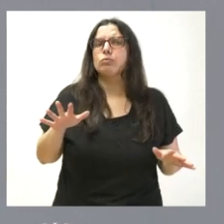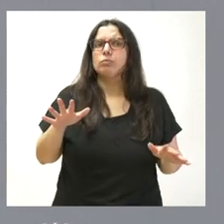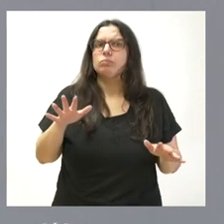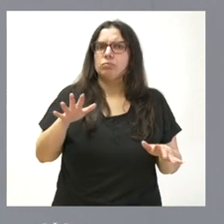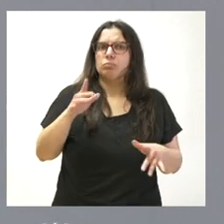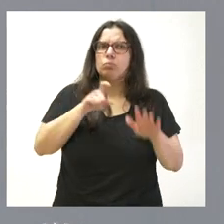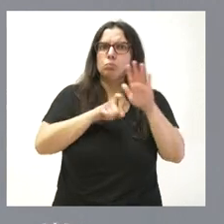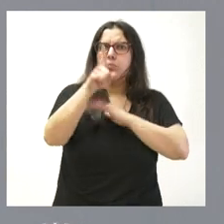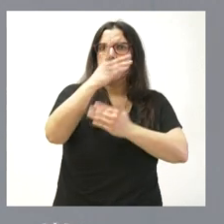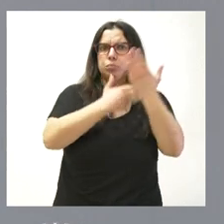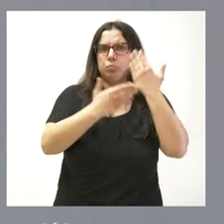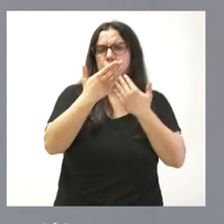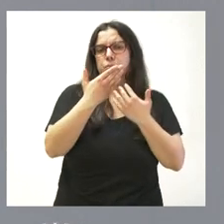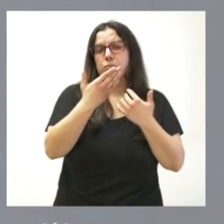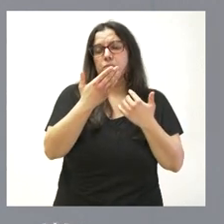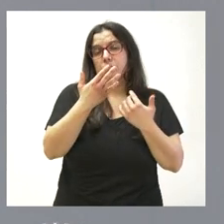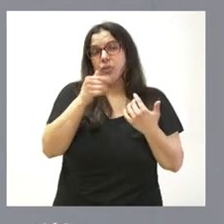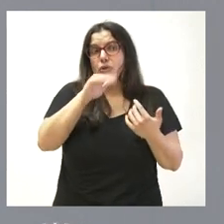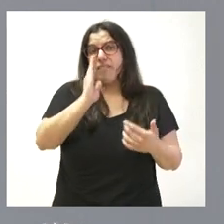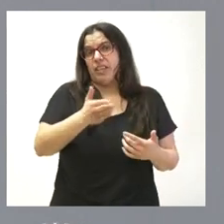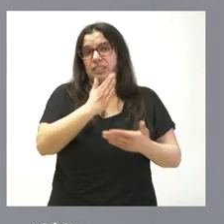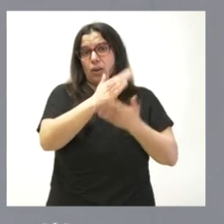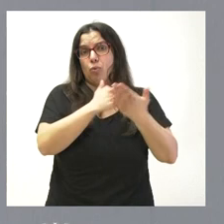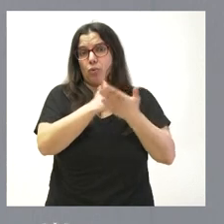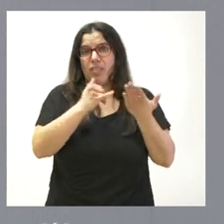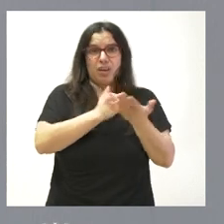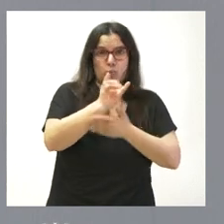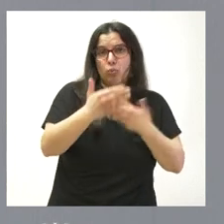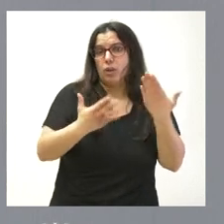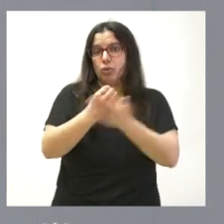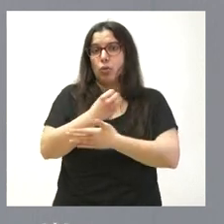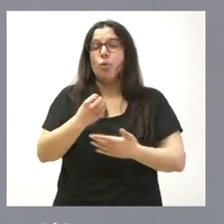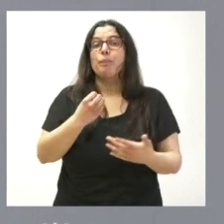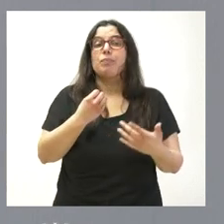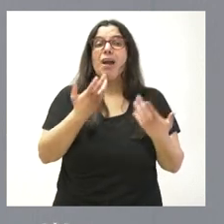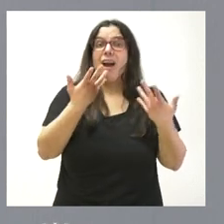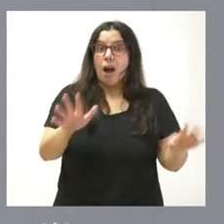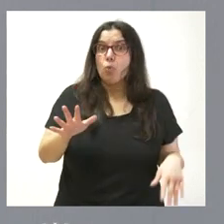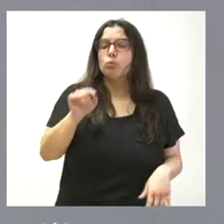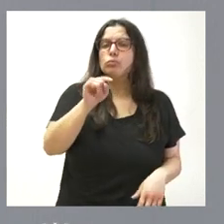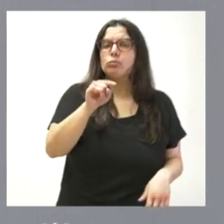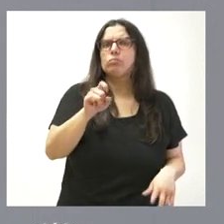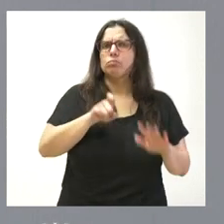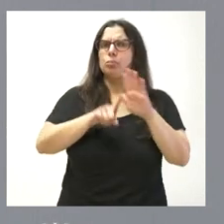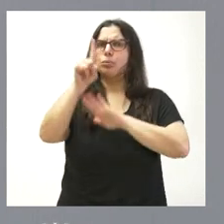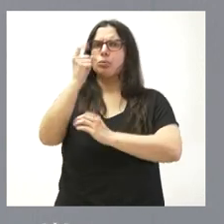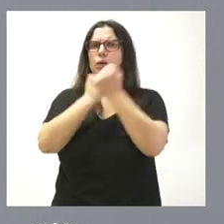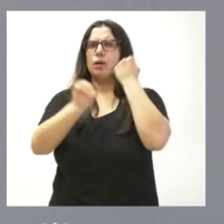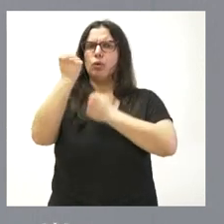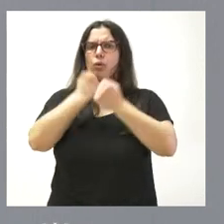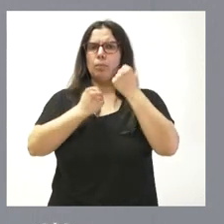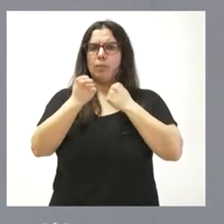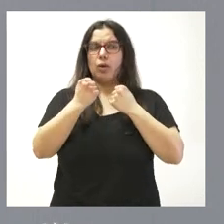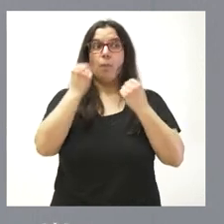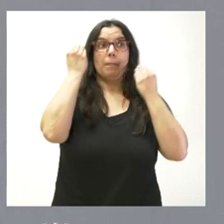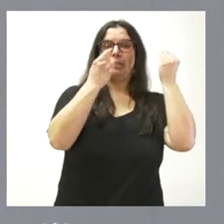para nuestra comunidad Autónoma y para nuestro entorno y a pesar del impacto que esta cosecha tuvo tan negativa el crecimiento económico fue mejor que las